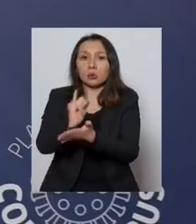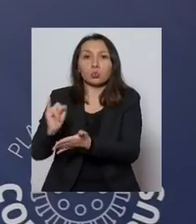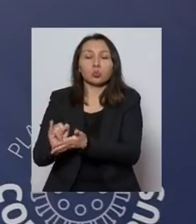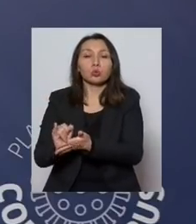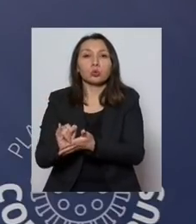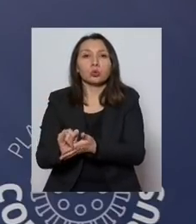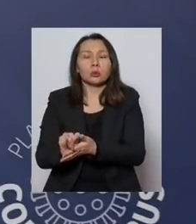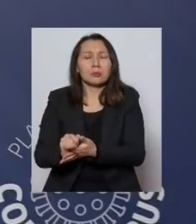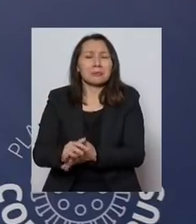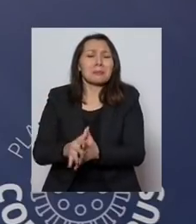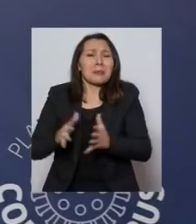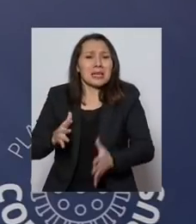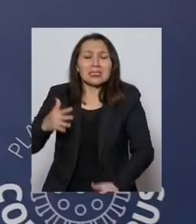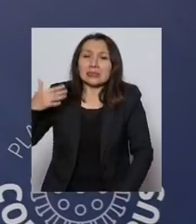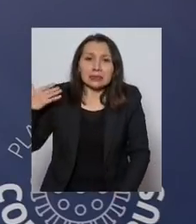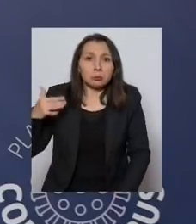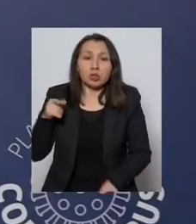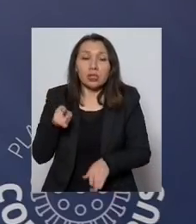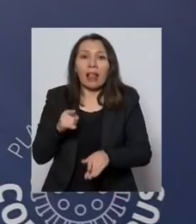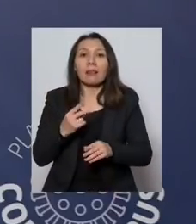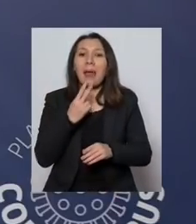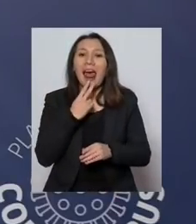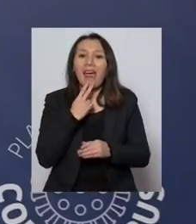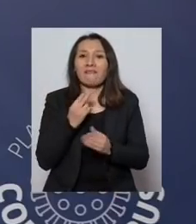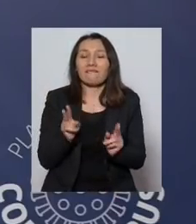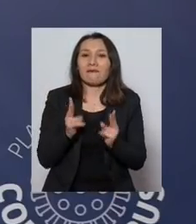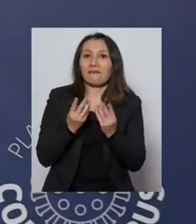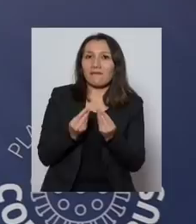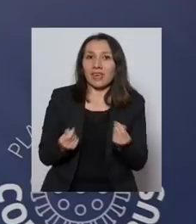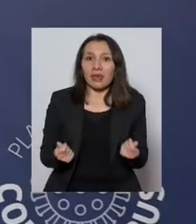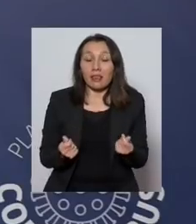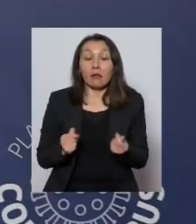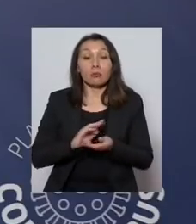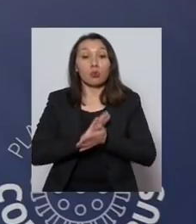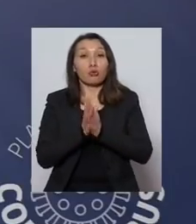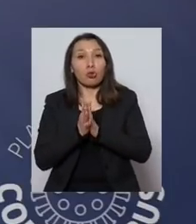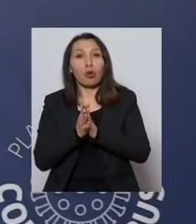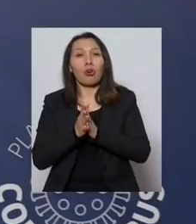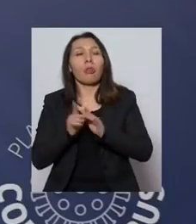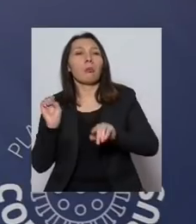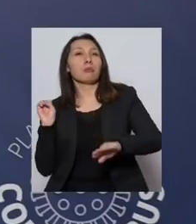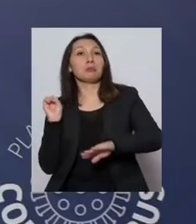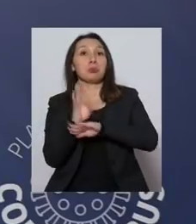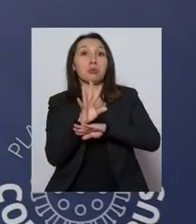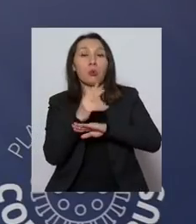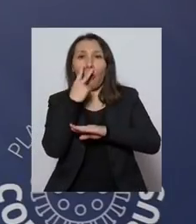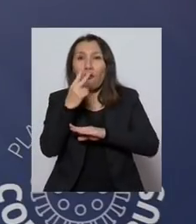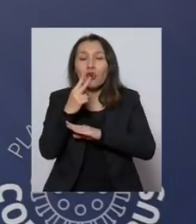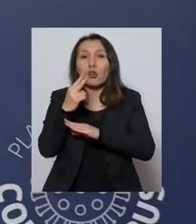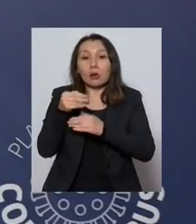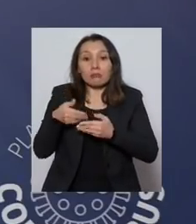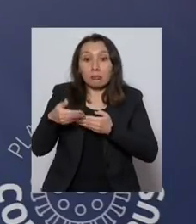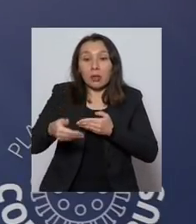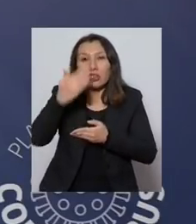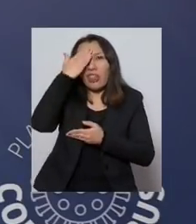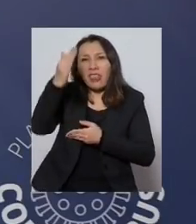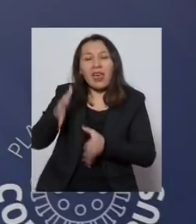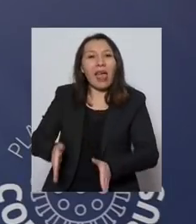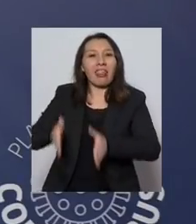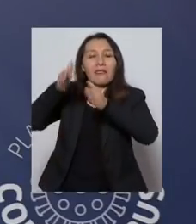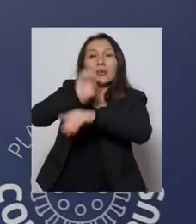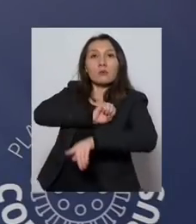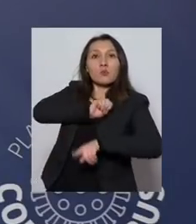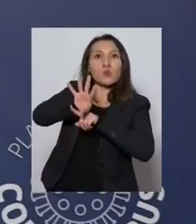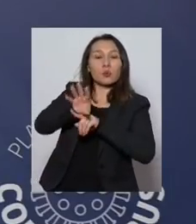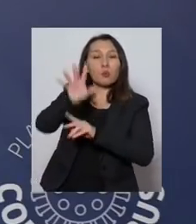instituciones que son esenciales para la calidad de vida. Por lo tanto, todas las proyecciones que se han visto en estos días,